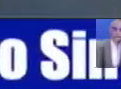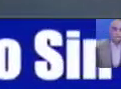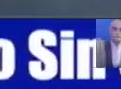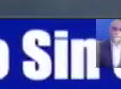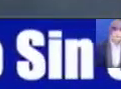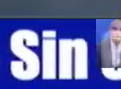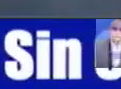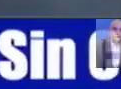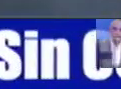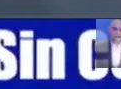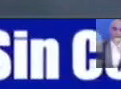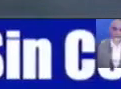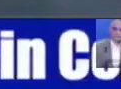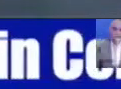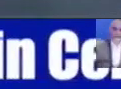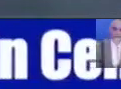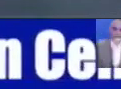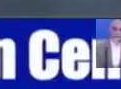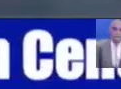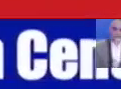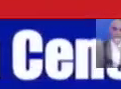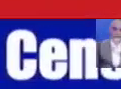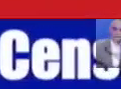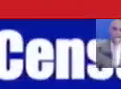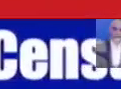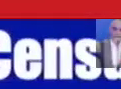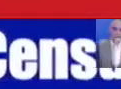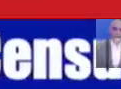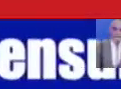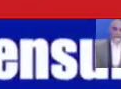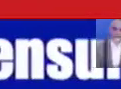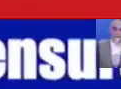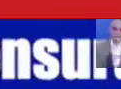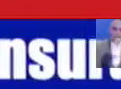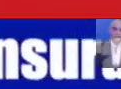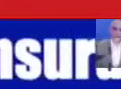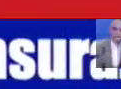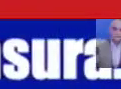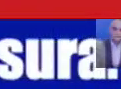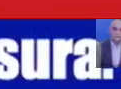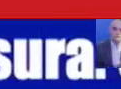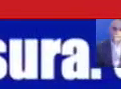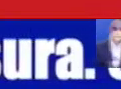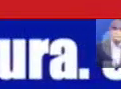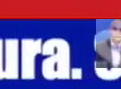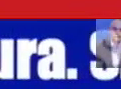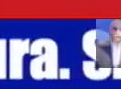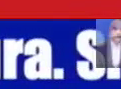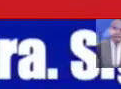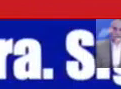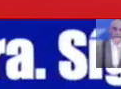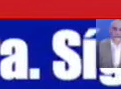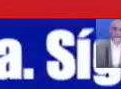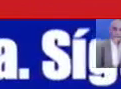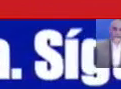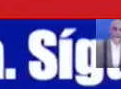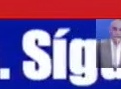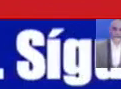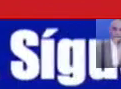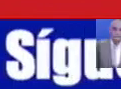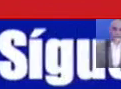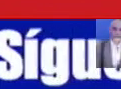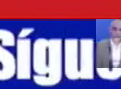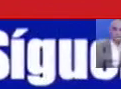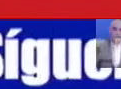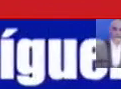de lunes a viernes. Un fuerte abrazo. Claro que sí, te mando un abrazo, Ricardo Sevilla. Amor con amor se paga. Hay que apoyar